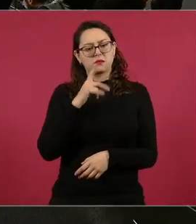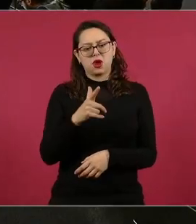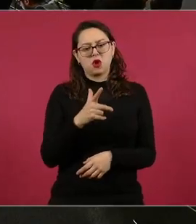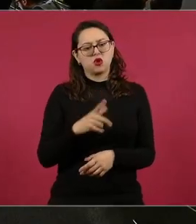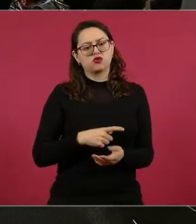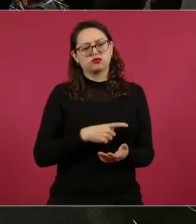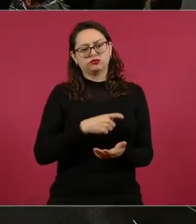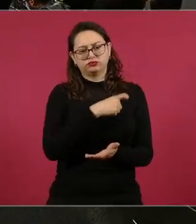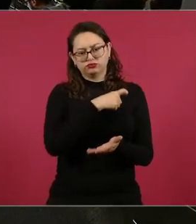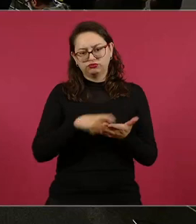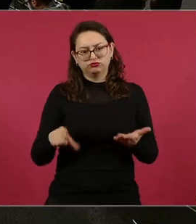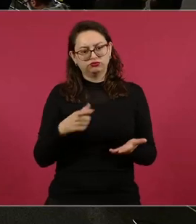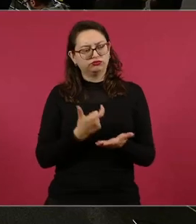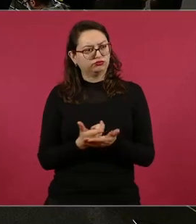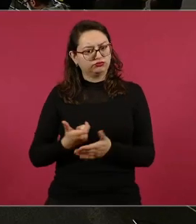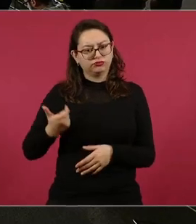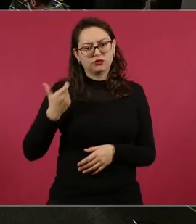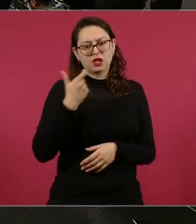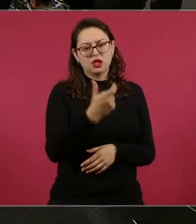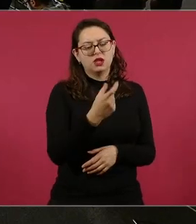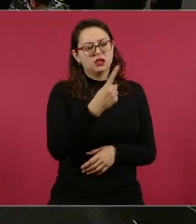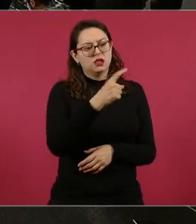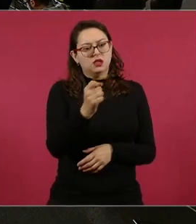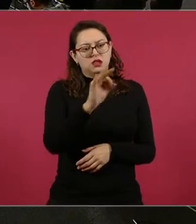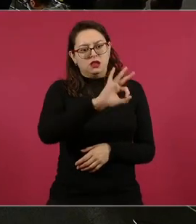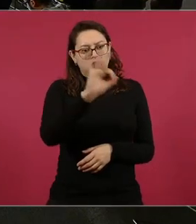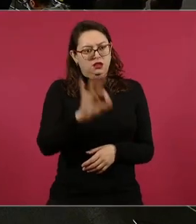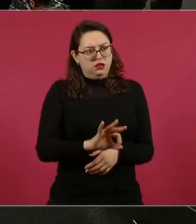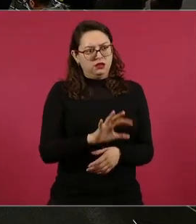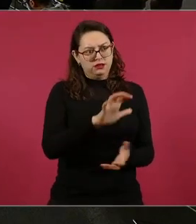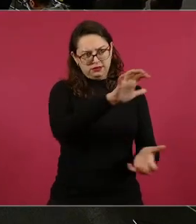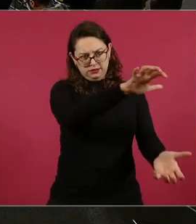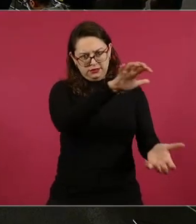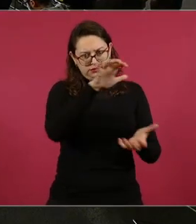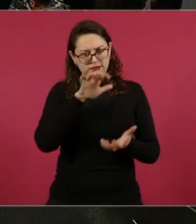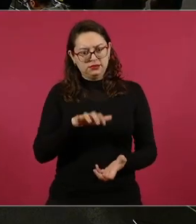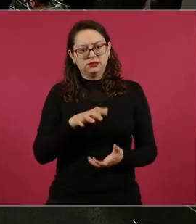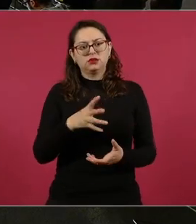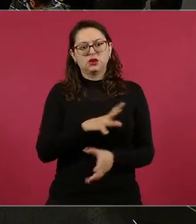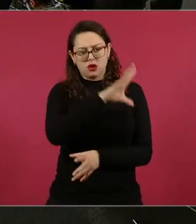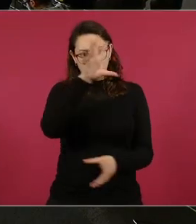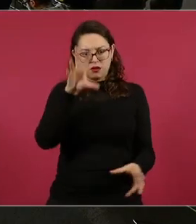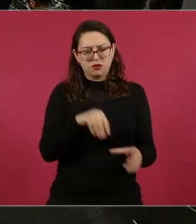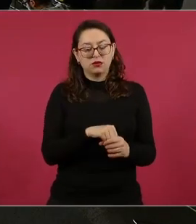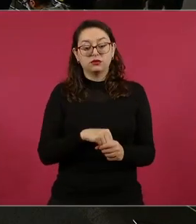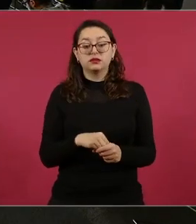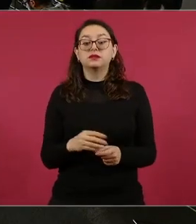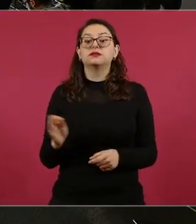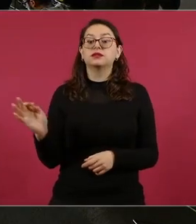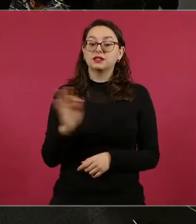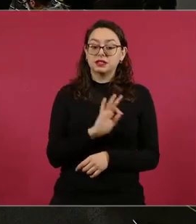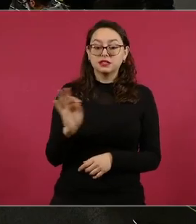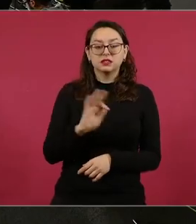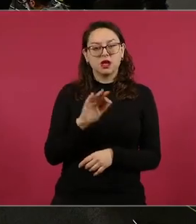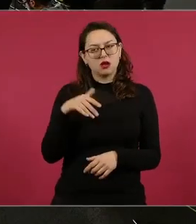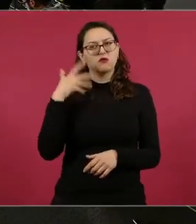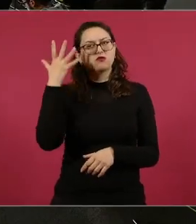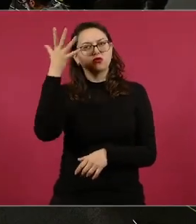A lo mejor lo van a leer algún día un reportaje en el Reforma, de comprarla,